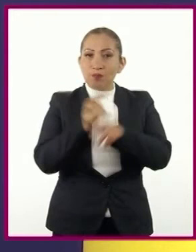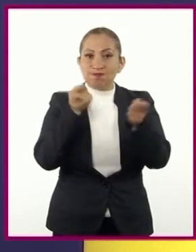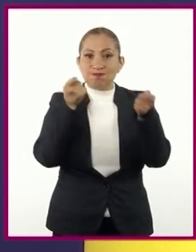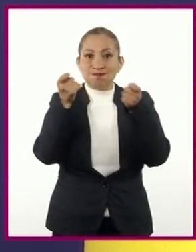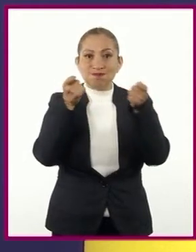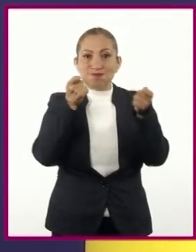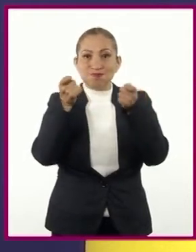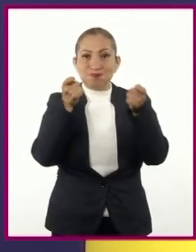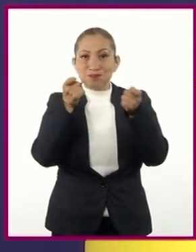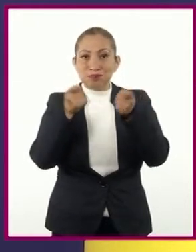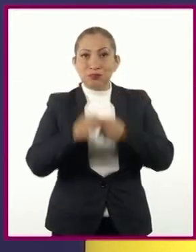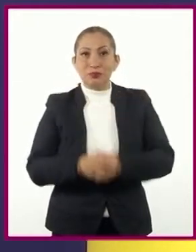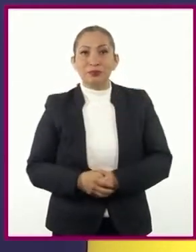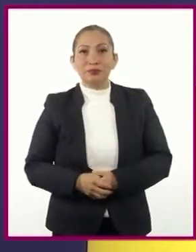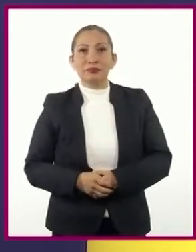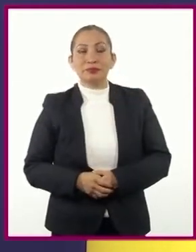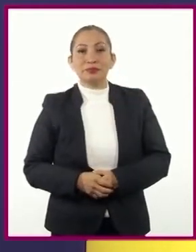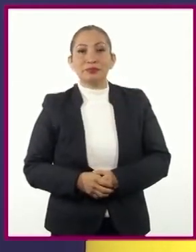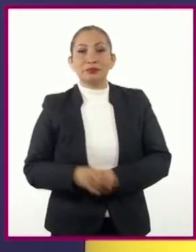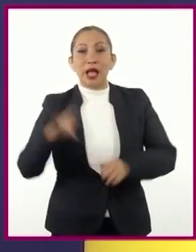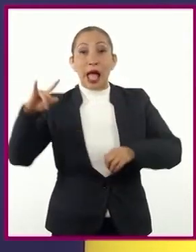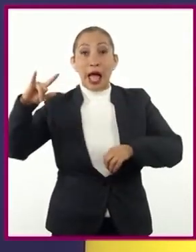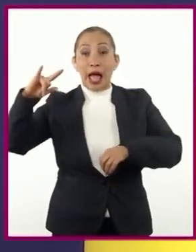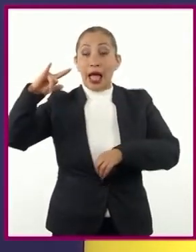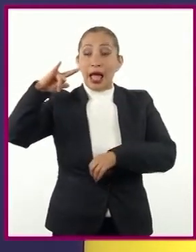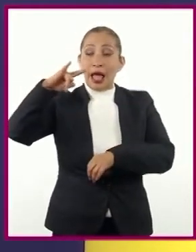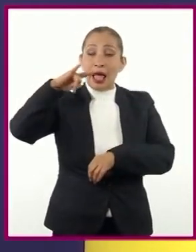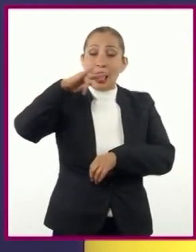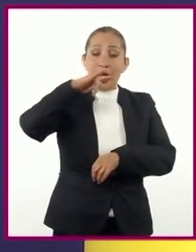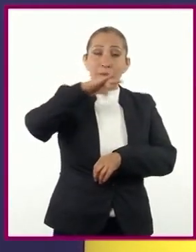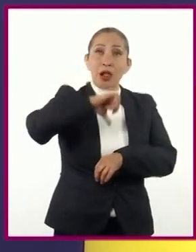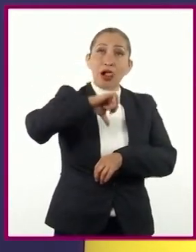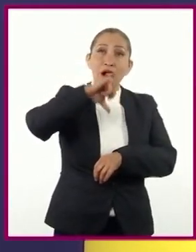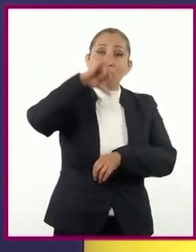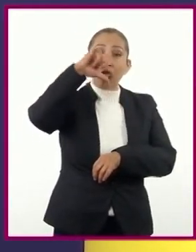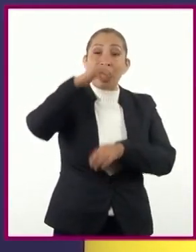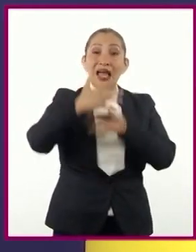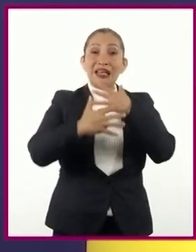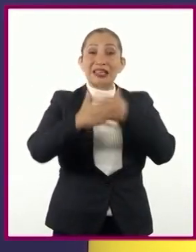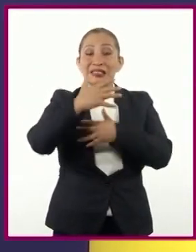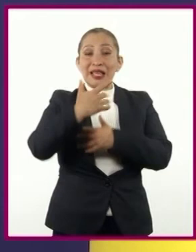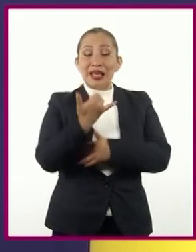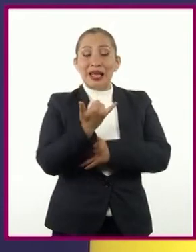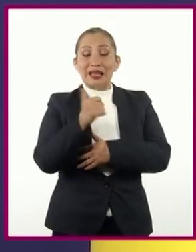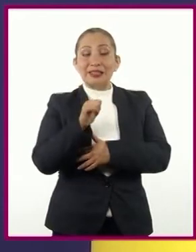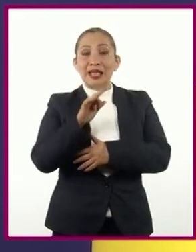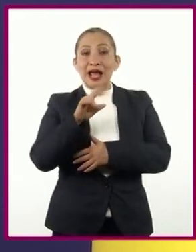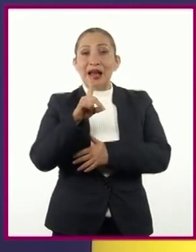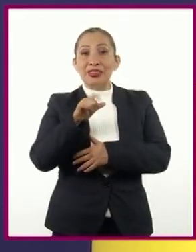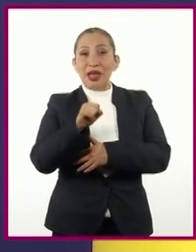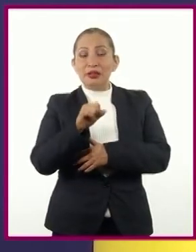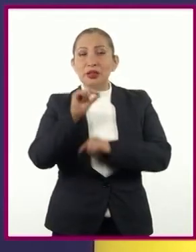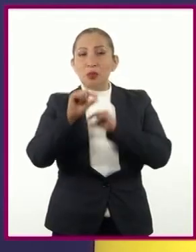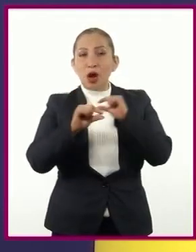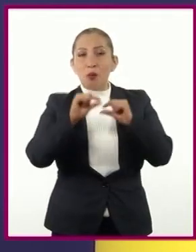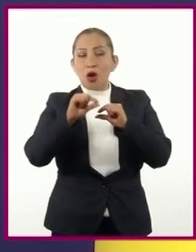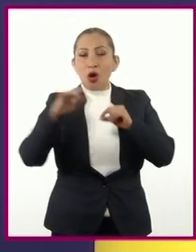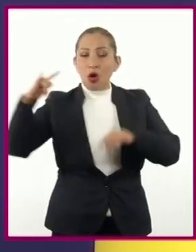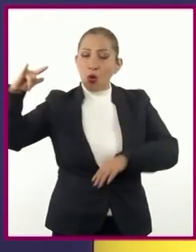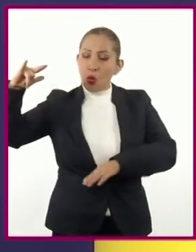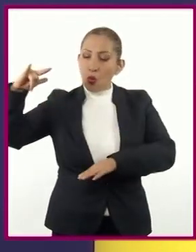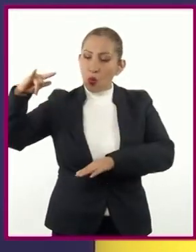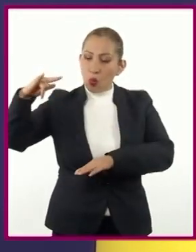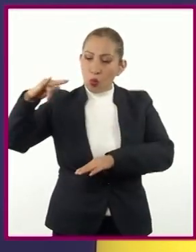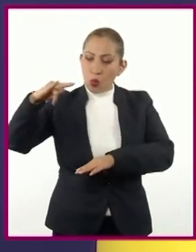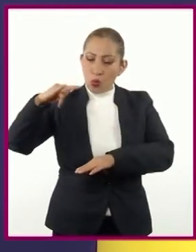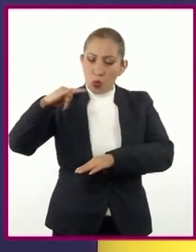remoto. El avión está volando a una altura de 15 yardas y empieza a descender cuando la distancia